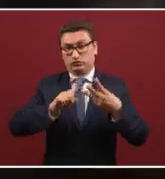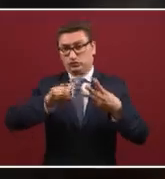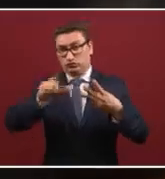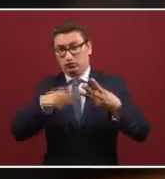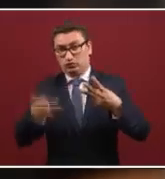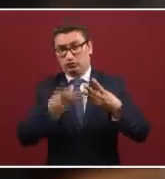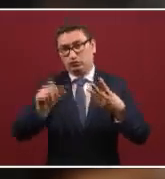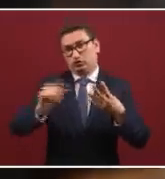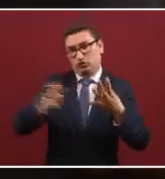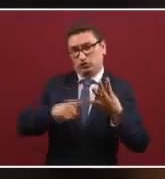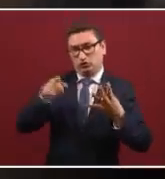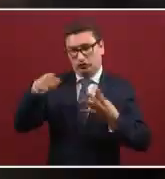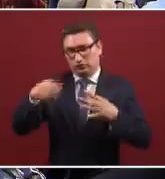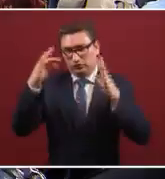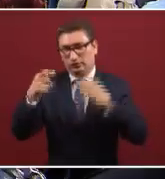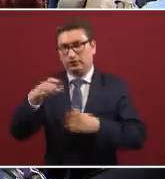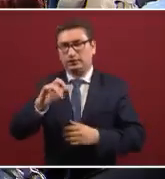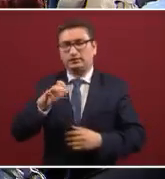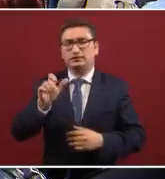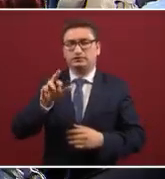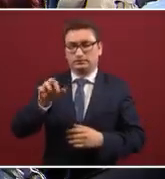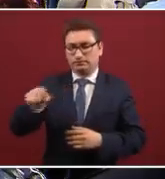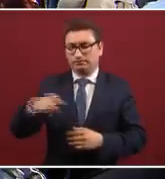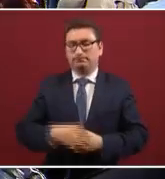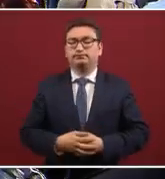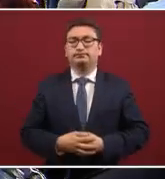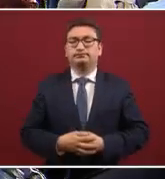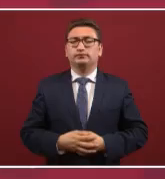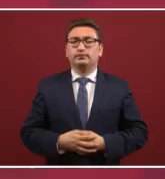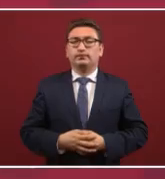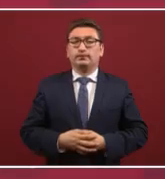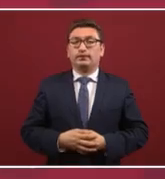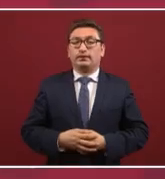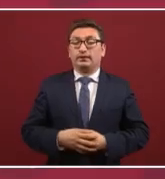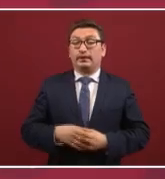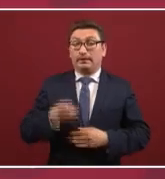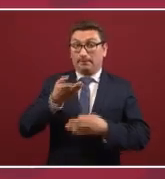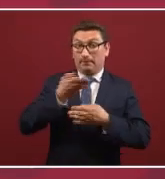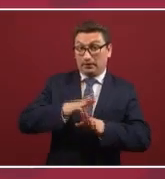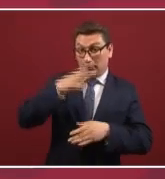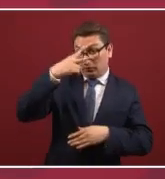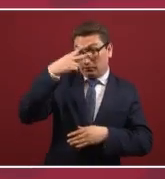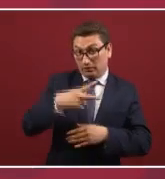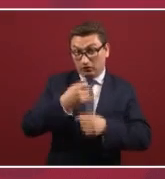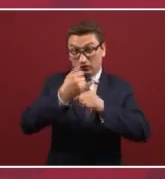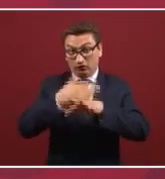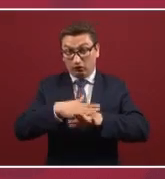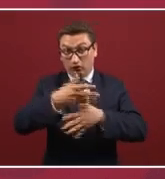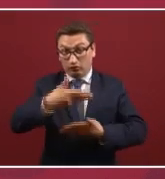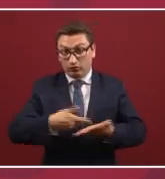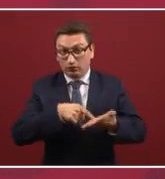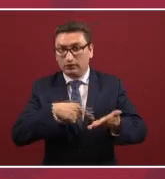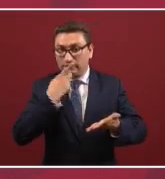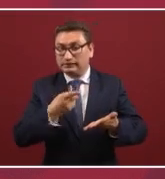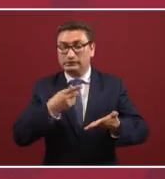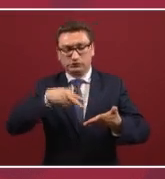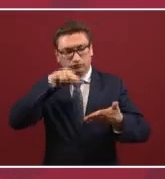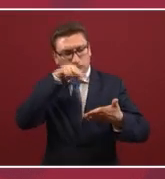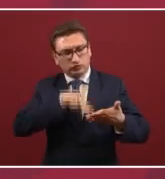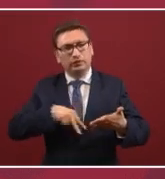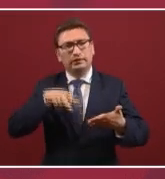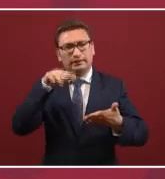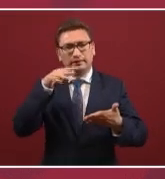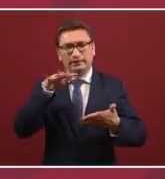el canciller Ebrard después. En el reporte del Banco de México, si se lee bien, ya se habla